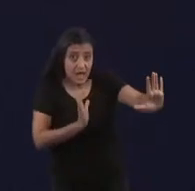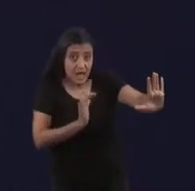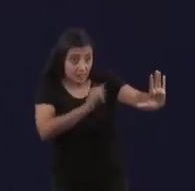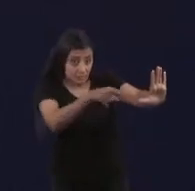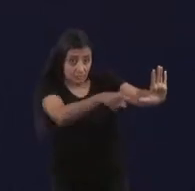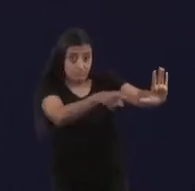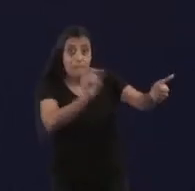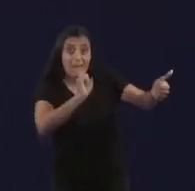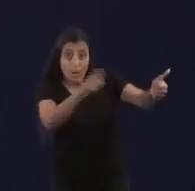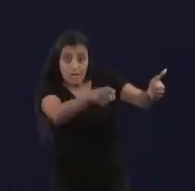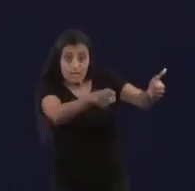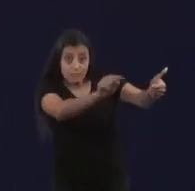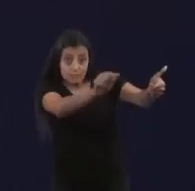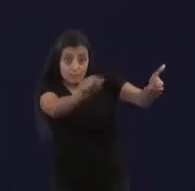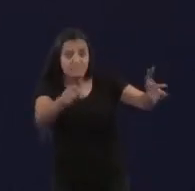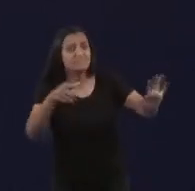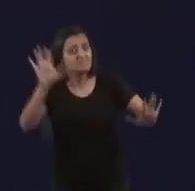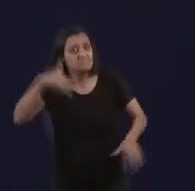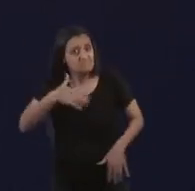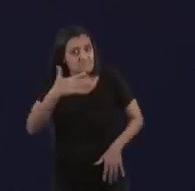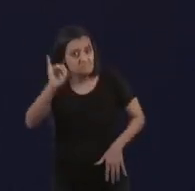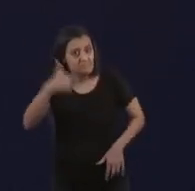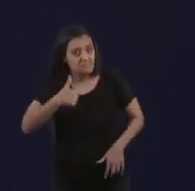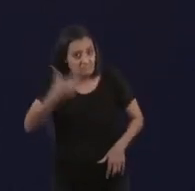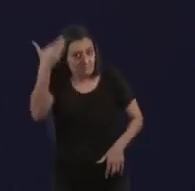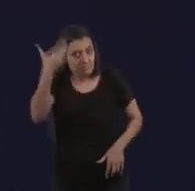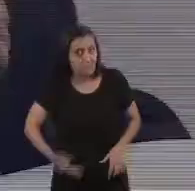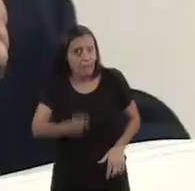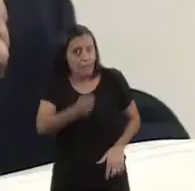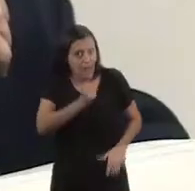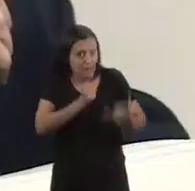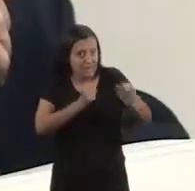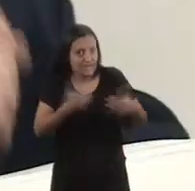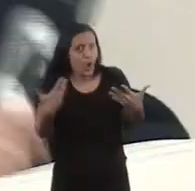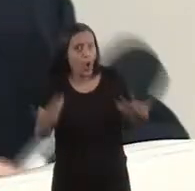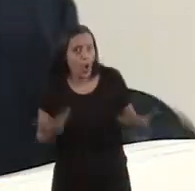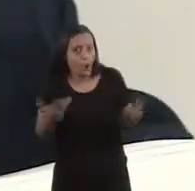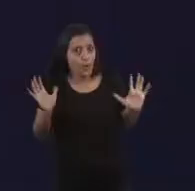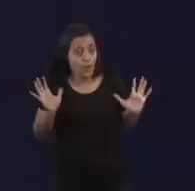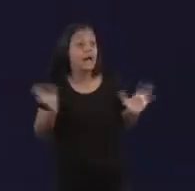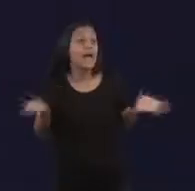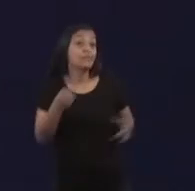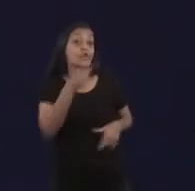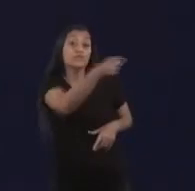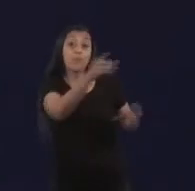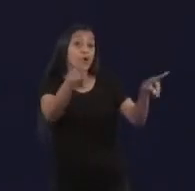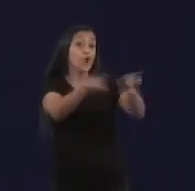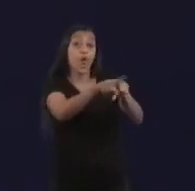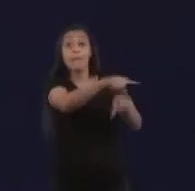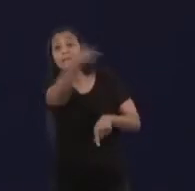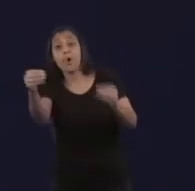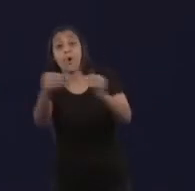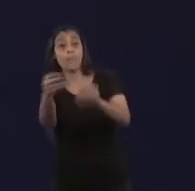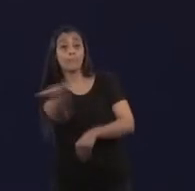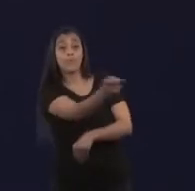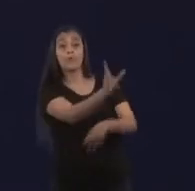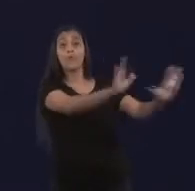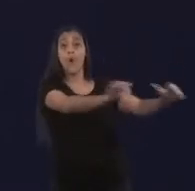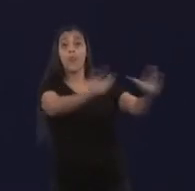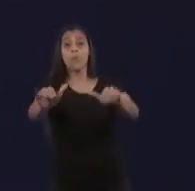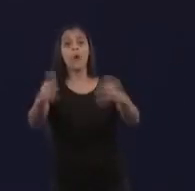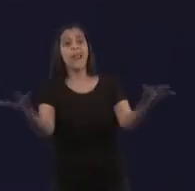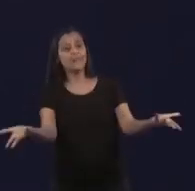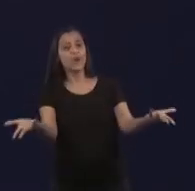sos periodista? Yo entiendo que sí. Bueno, creo entonces, que tenemos distintos si vos sos igual a él, no veo el porqué